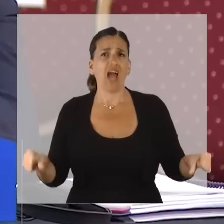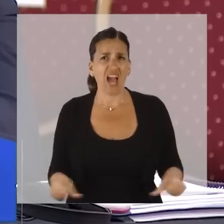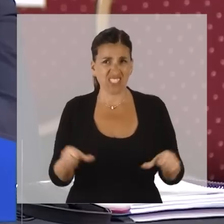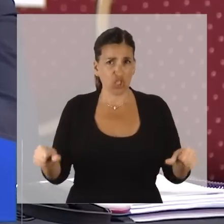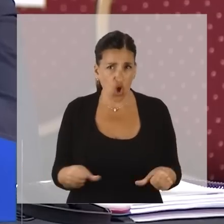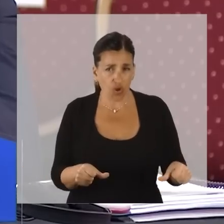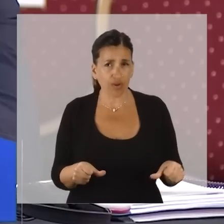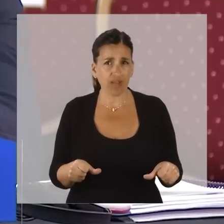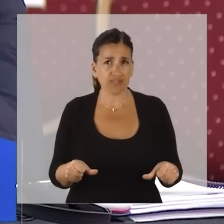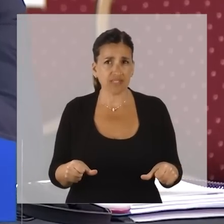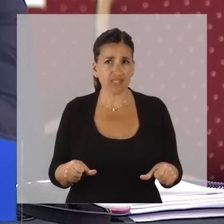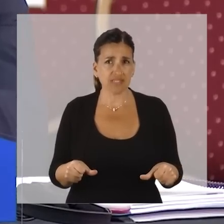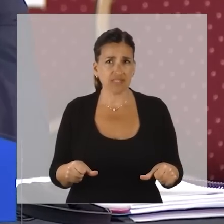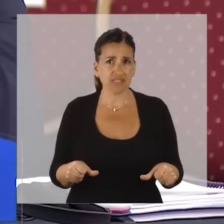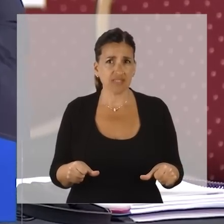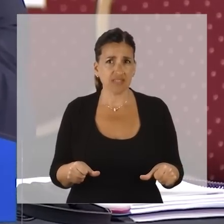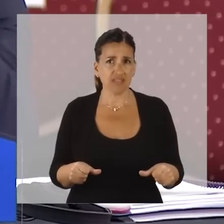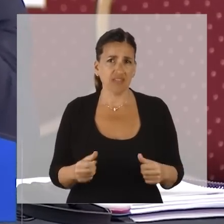a las acciones desestabilizadoras